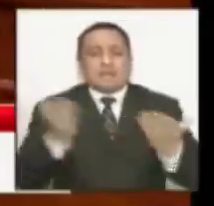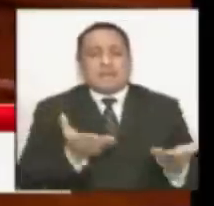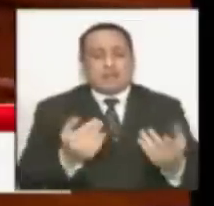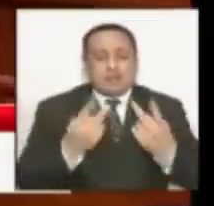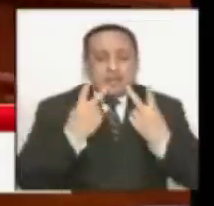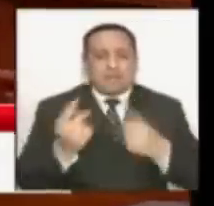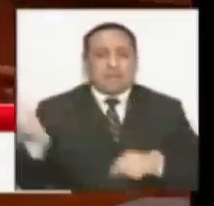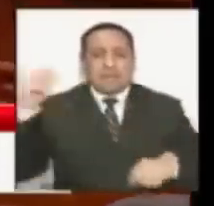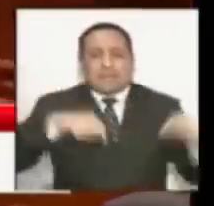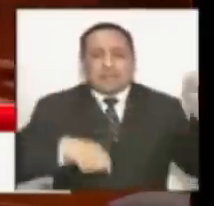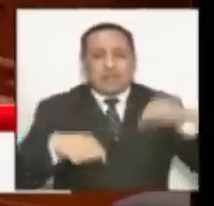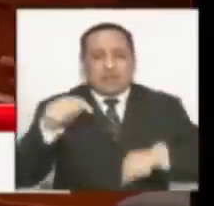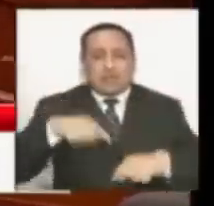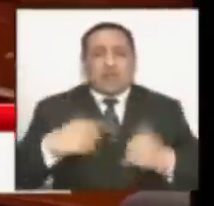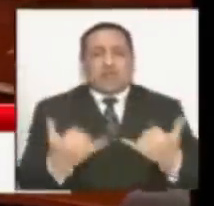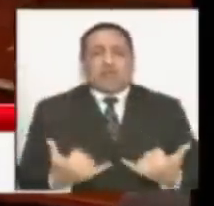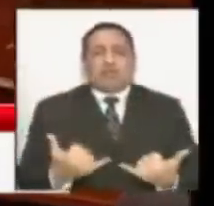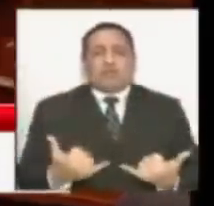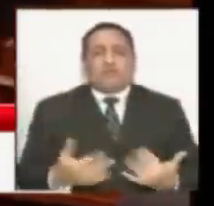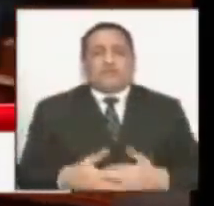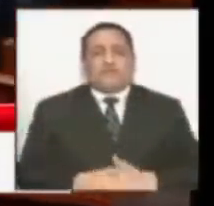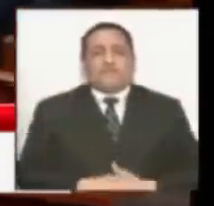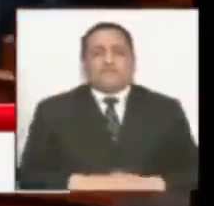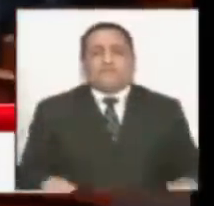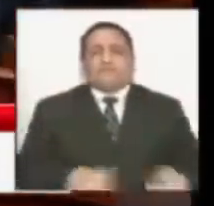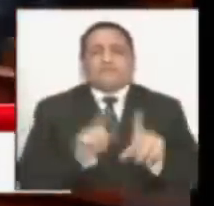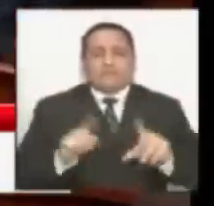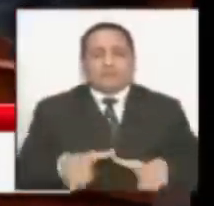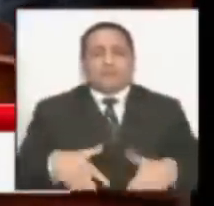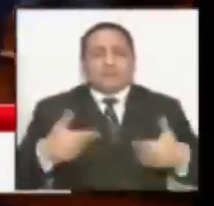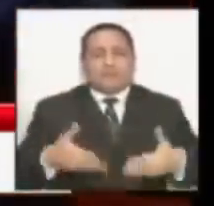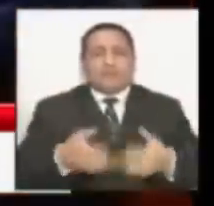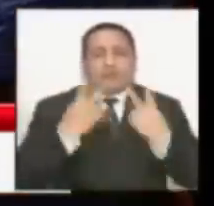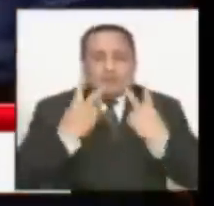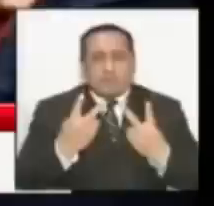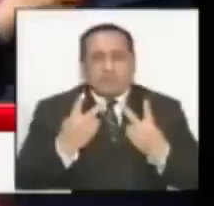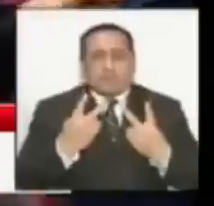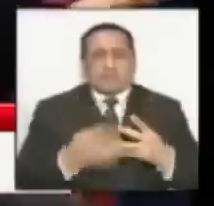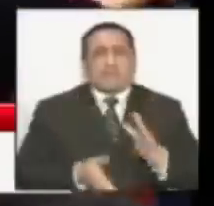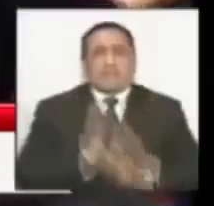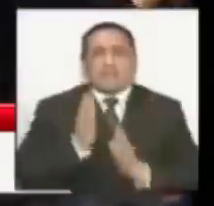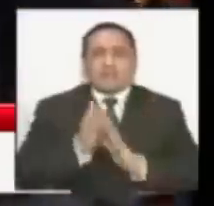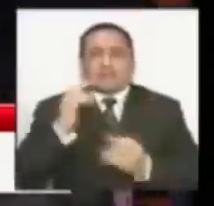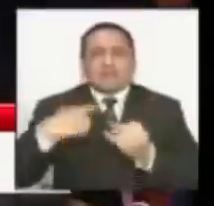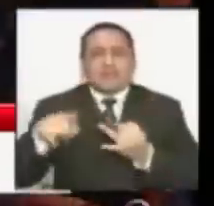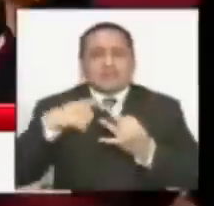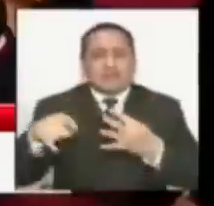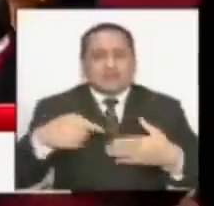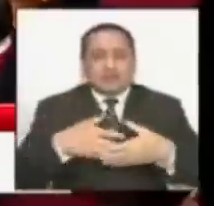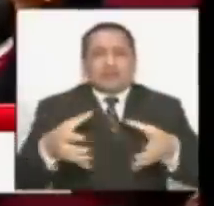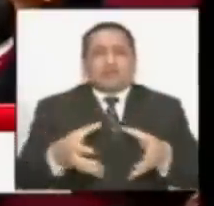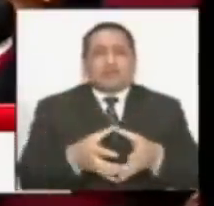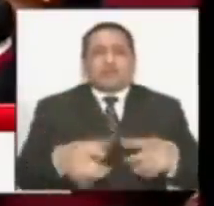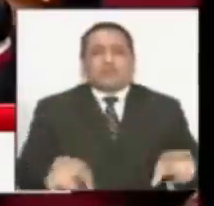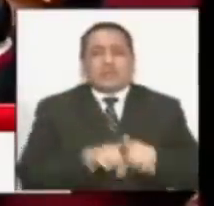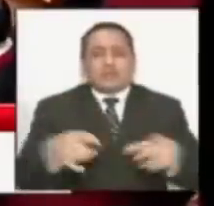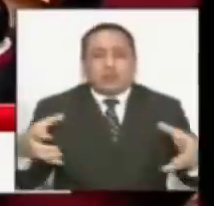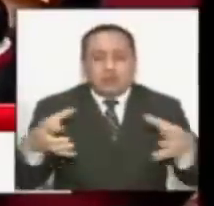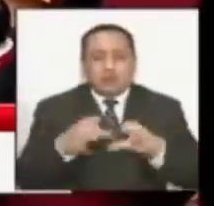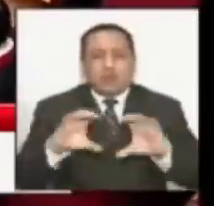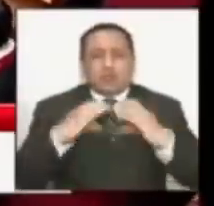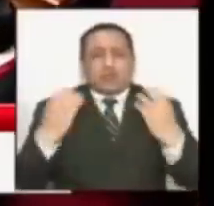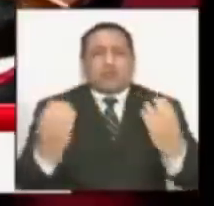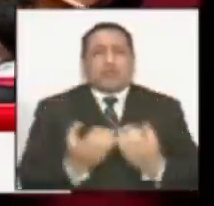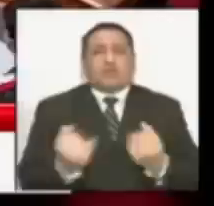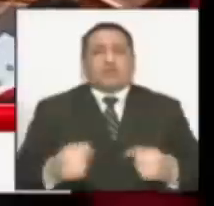Nada. Gracias, queridos compatriotas, que viva el Perú. Un fragmento del final del discurso de Francisco Sagasti,